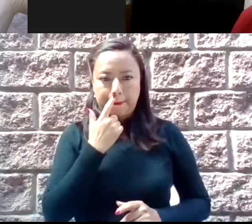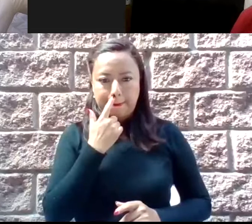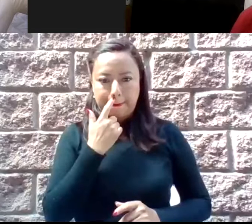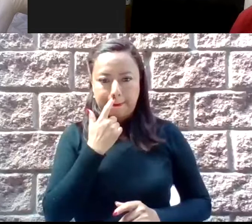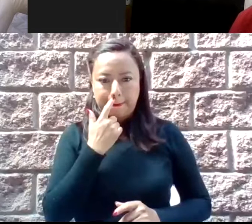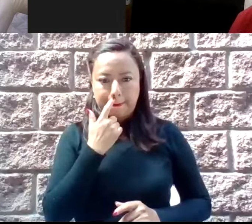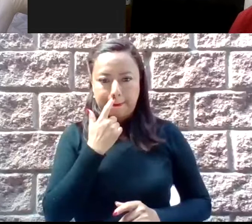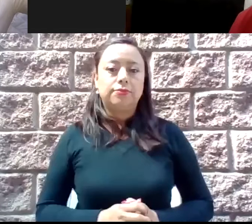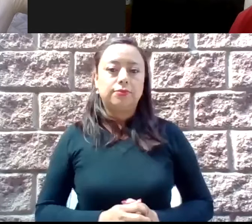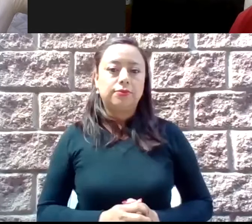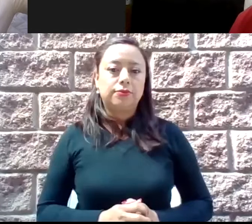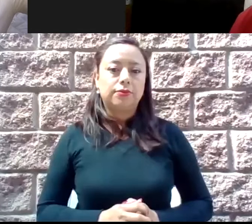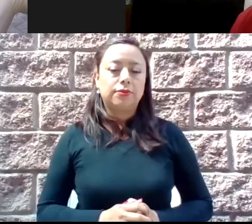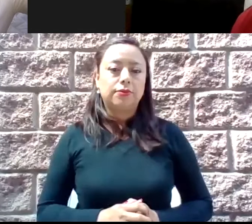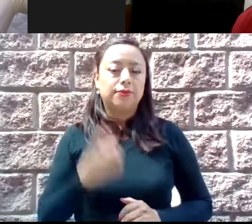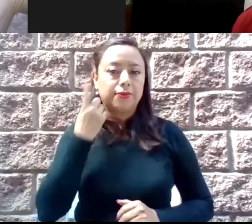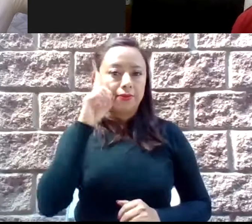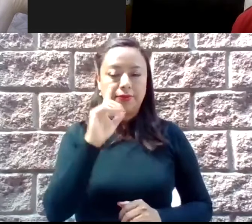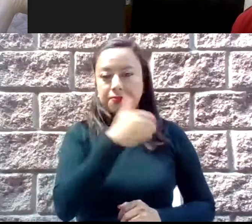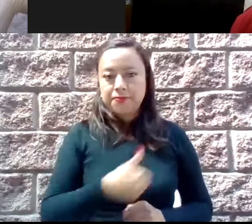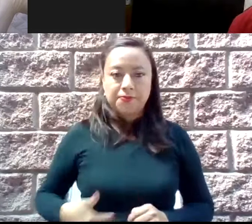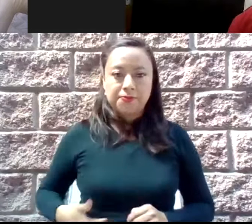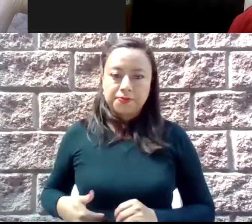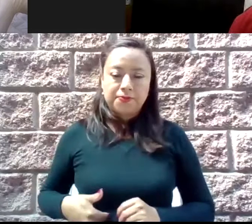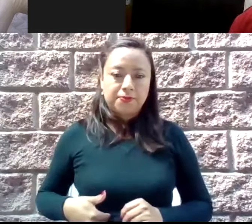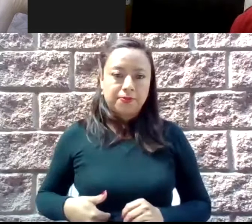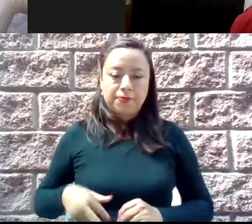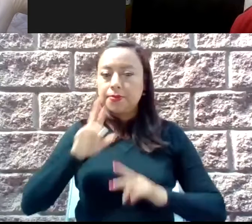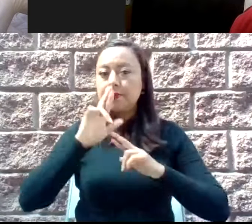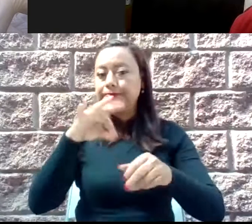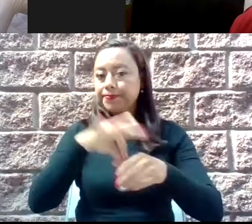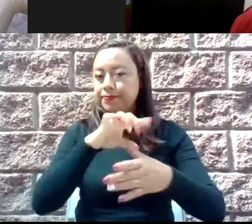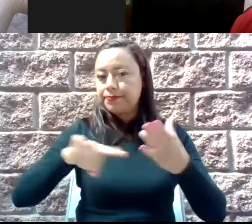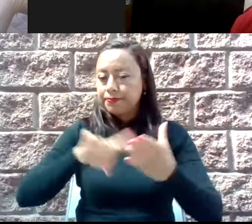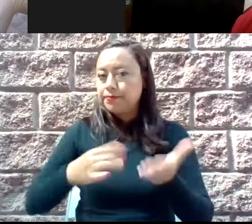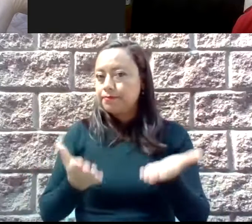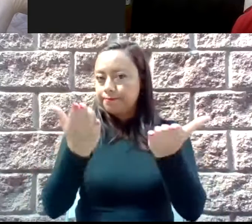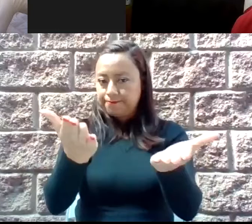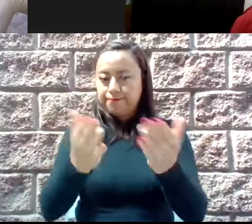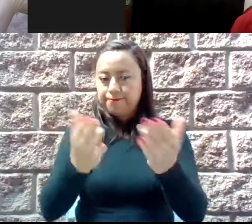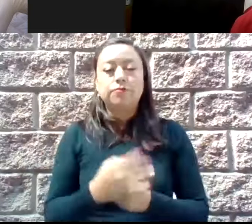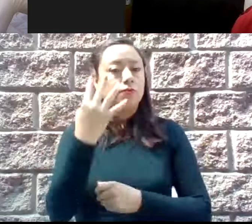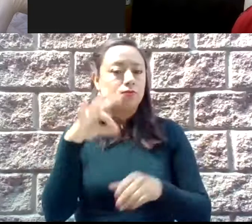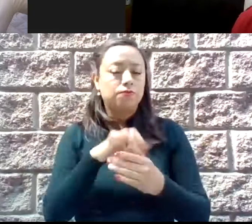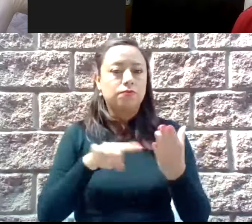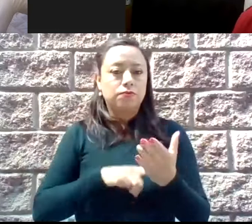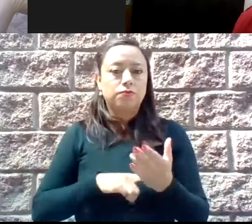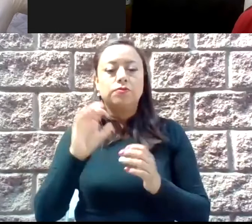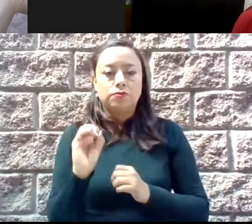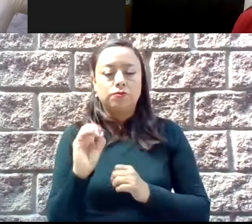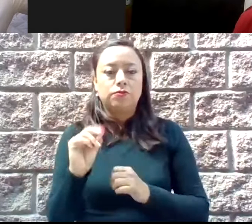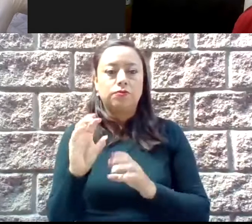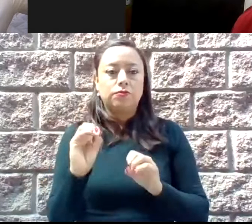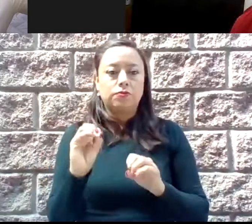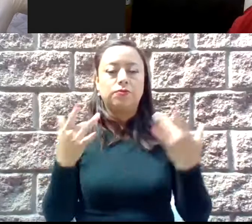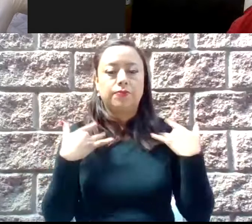Diputada Presidenta, el resultado de la votación es cuatro votos a favor, en contra, cero abstenciones. Se aprueba